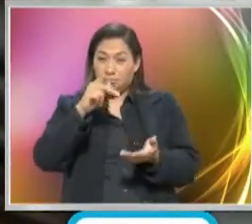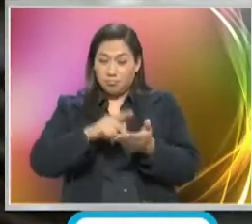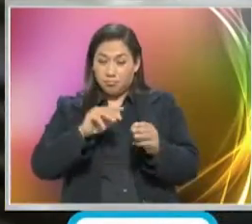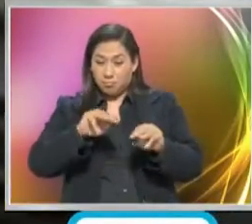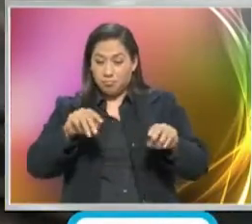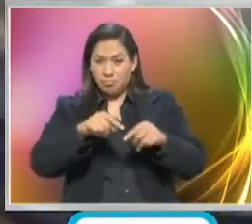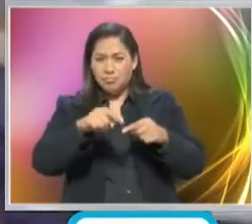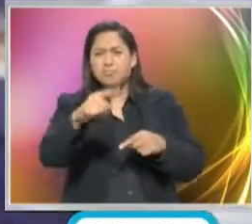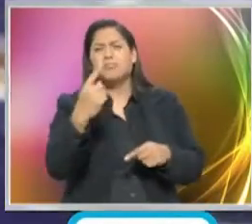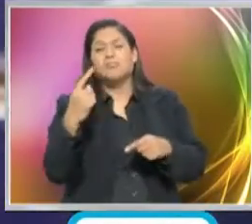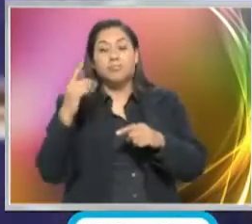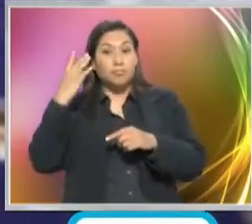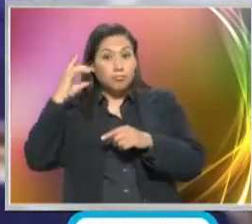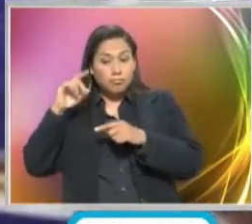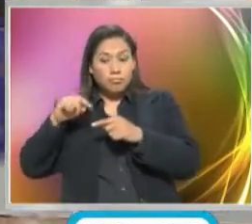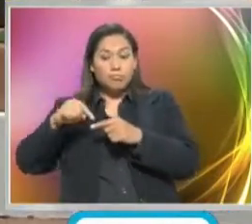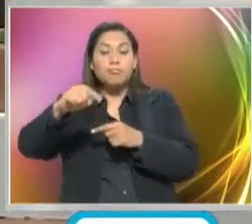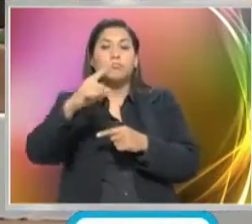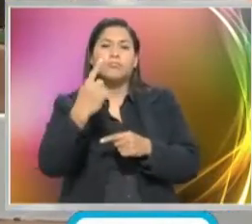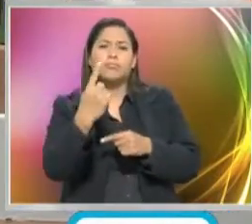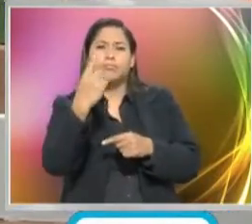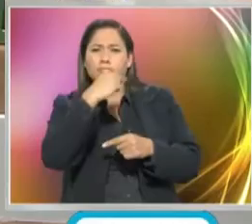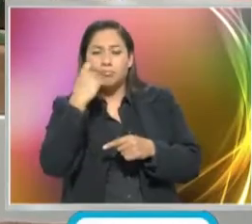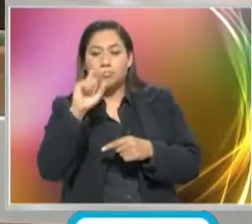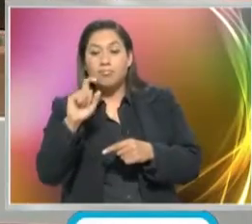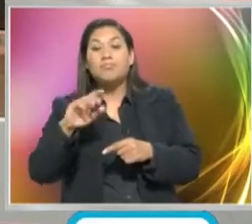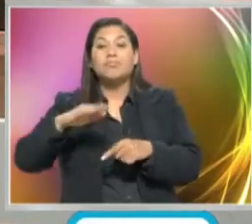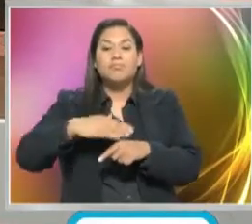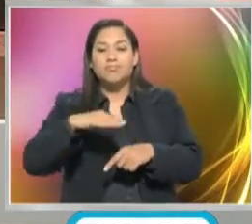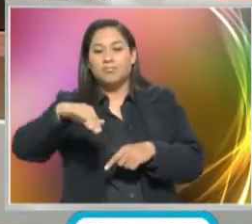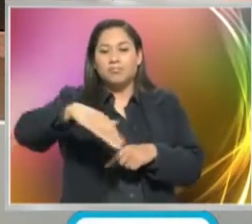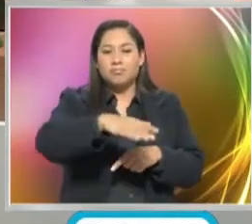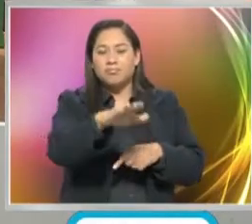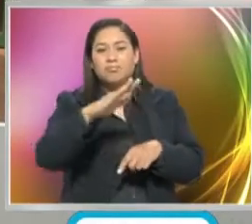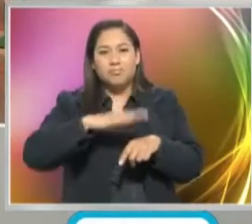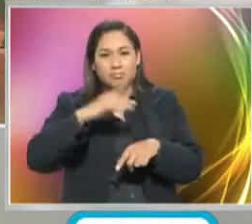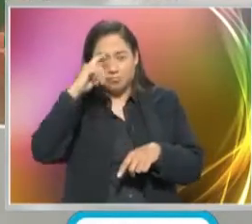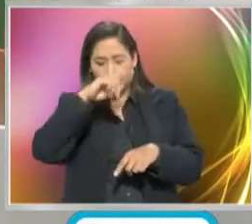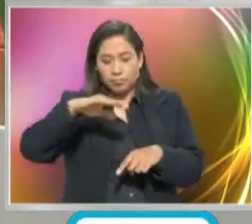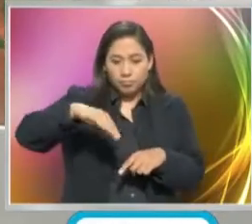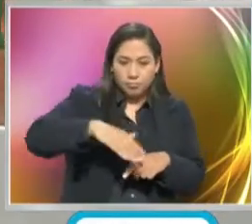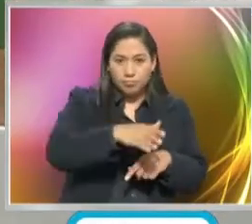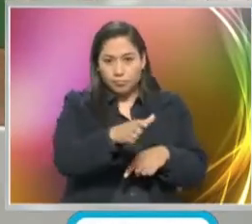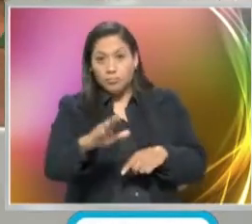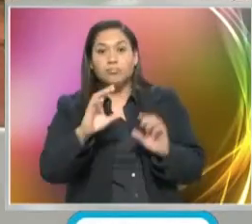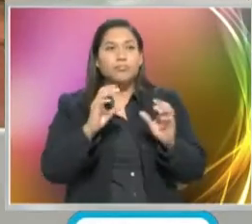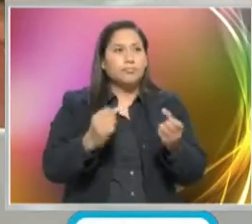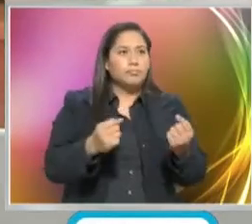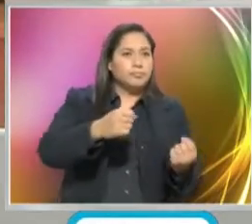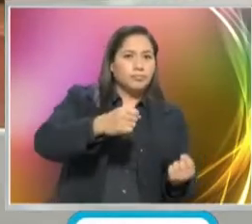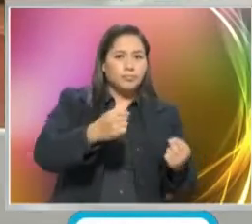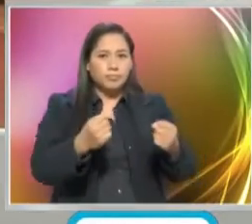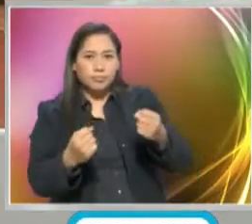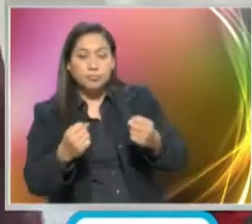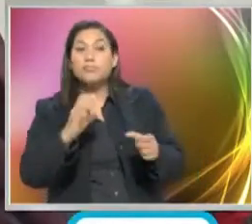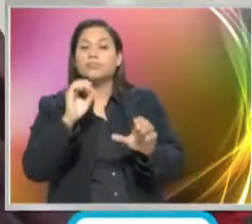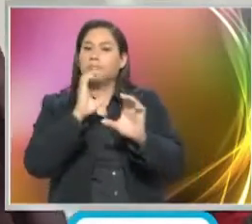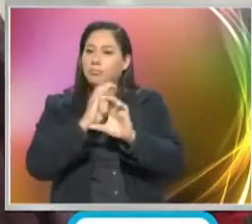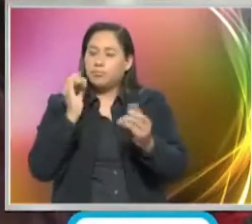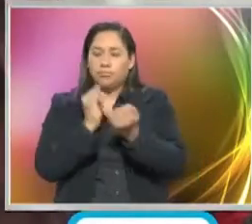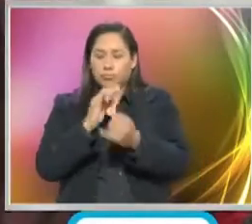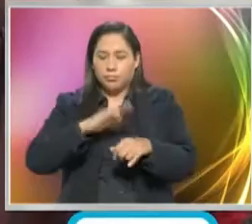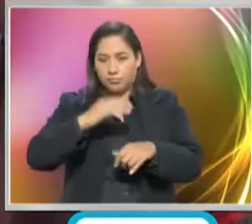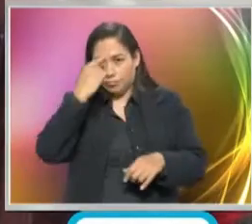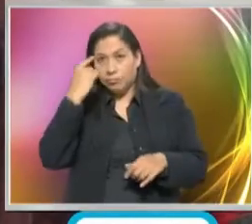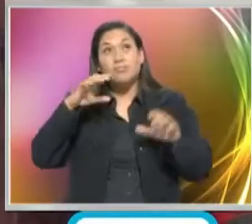1 hora y 70? 20 de Cuernavaca. Sí, porque es más o la, menos. cerca. es la carretera Sí. más difícil, ¿no? Así es. como la que tiene las curvas, así que váyanse con Sí. cuidado si se van en coche, si no en camión, mucho más